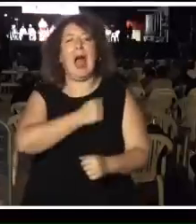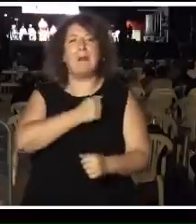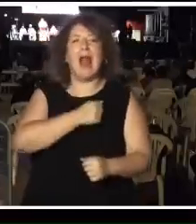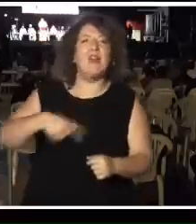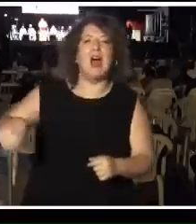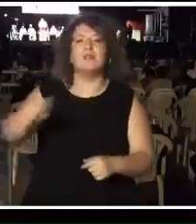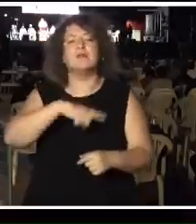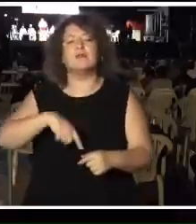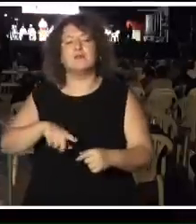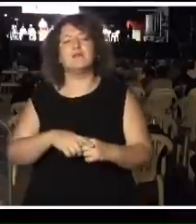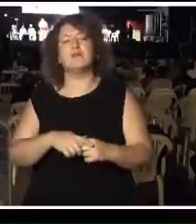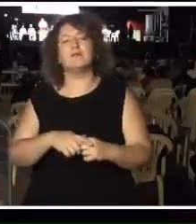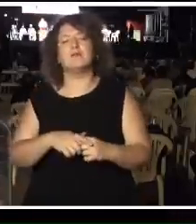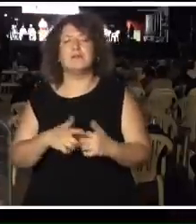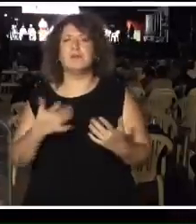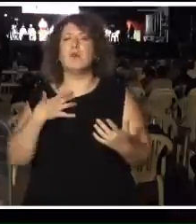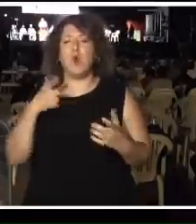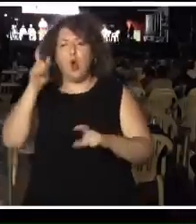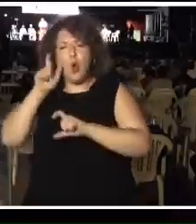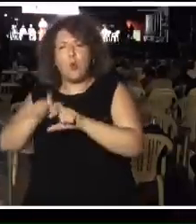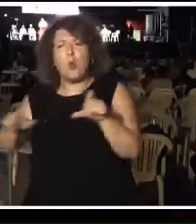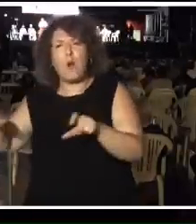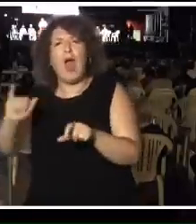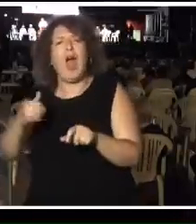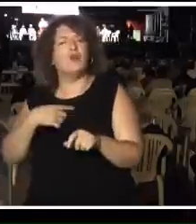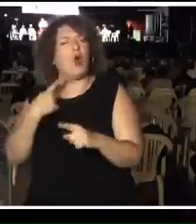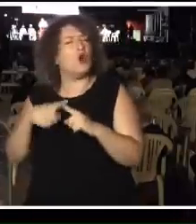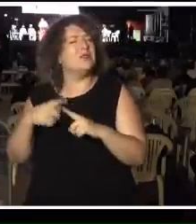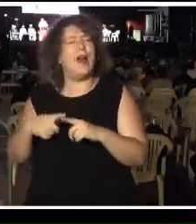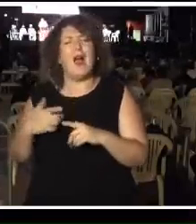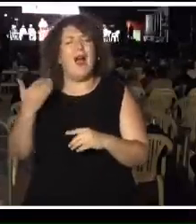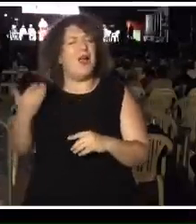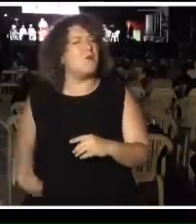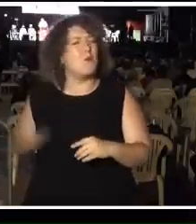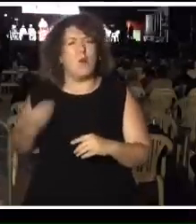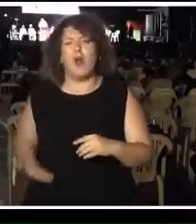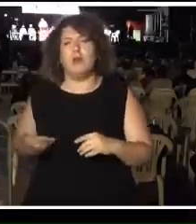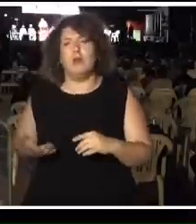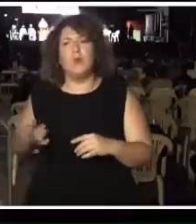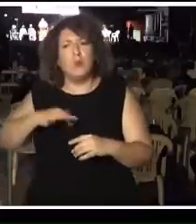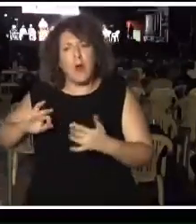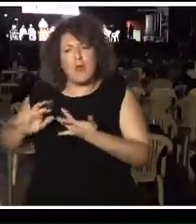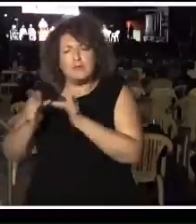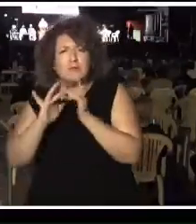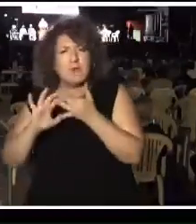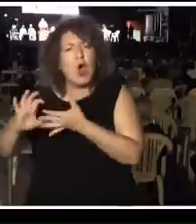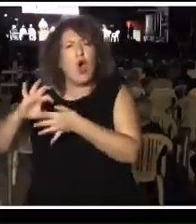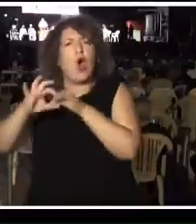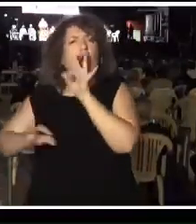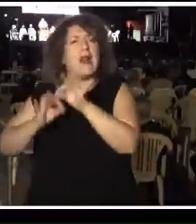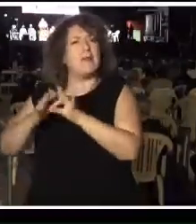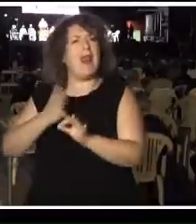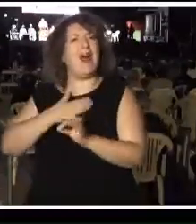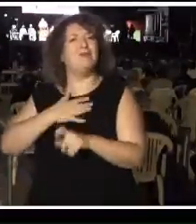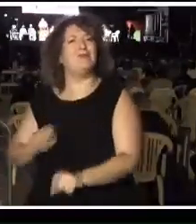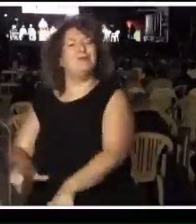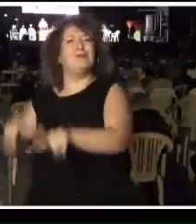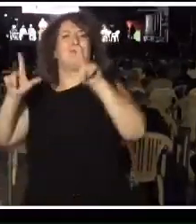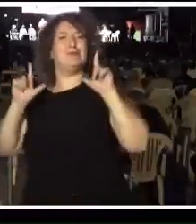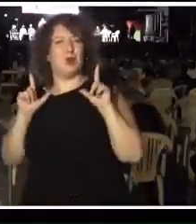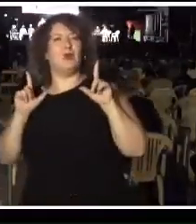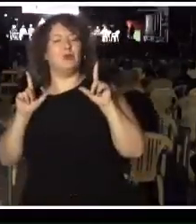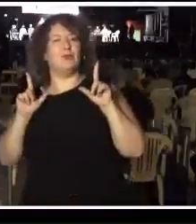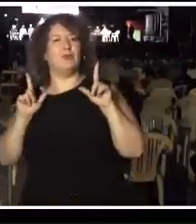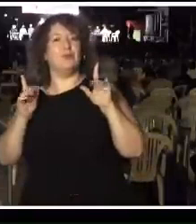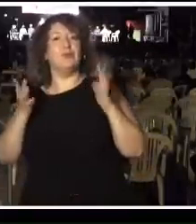los pueblos poseen una poderosa arma, su capacidad de organizarse para protagonizar su historia. La prioridad de la